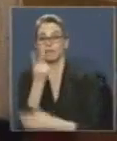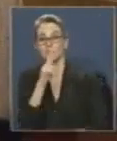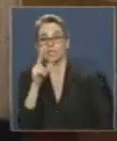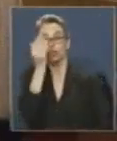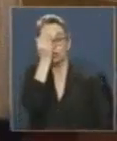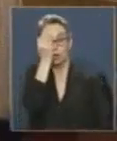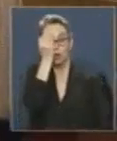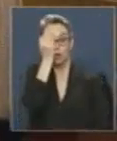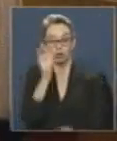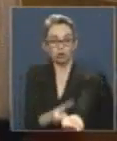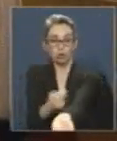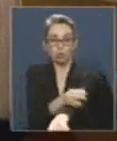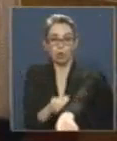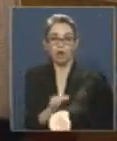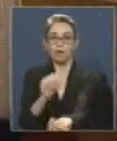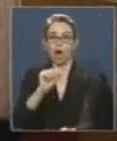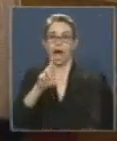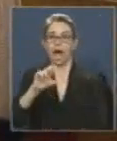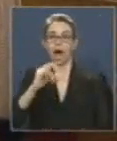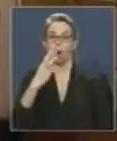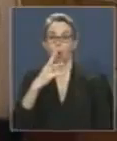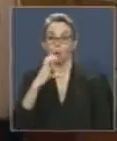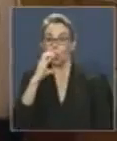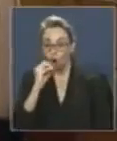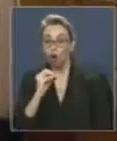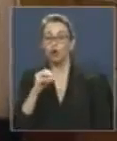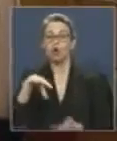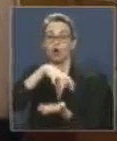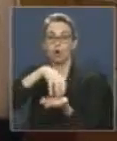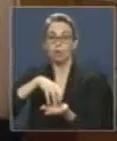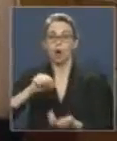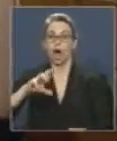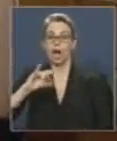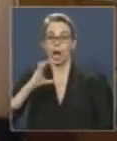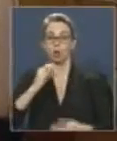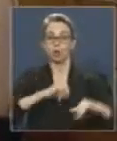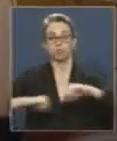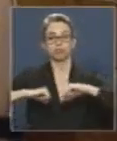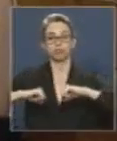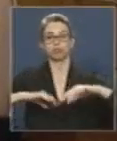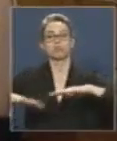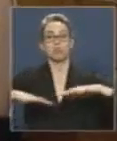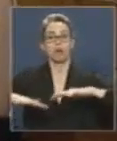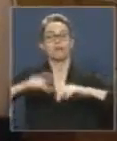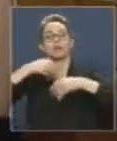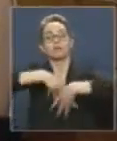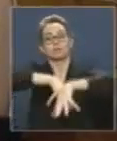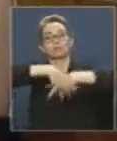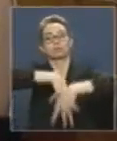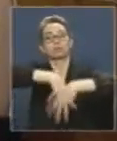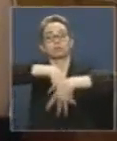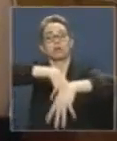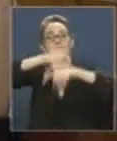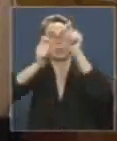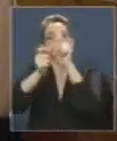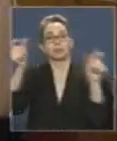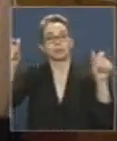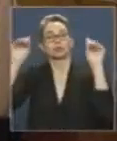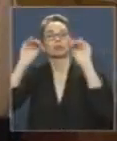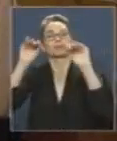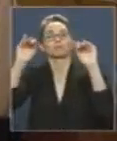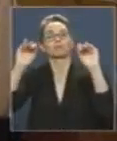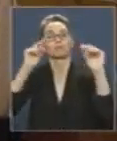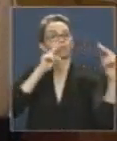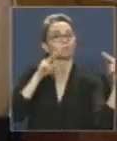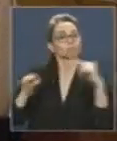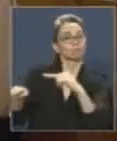Arauco reaccionó, en particular en la comuna de Arauco, con un movimiento social que realizó una marcha haciendo un llamado de atención